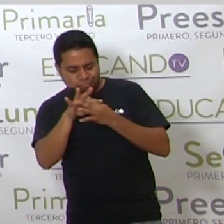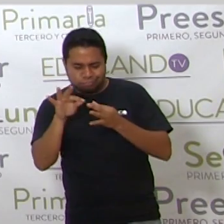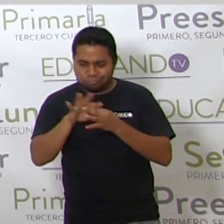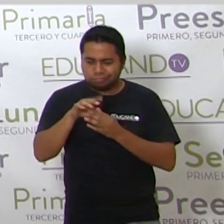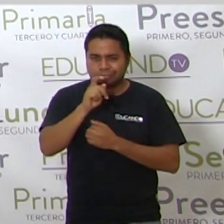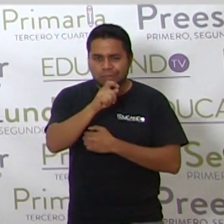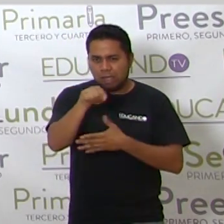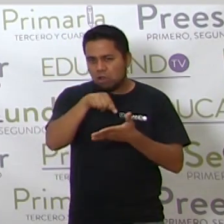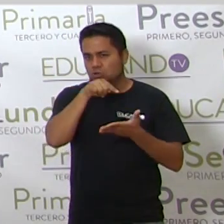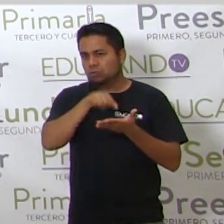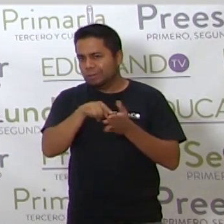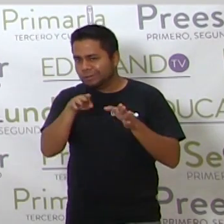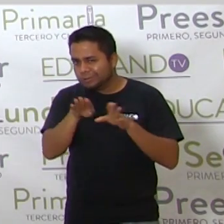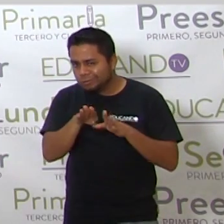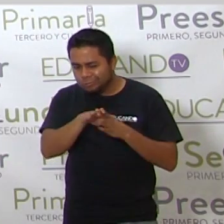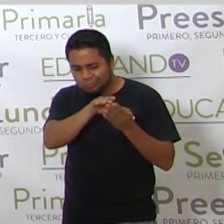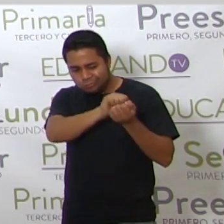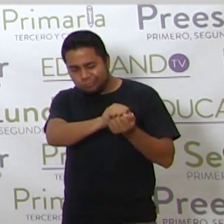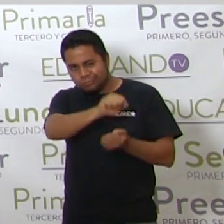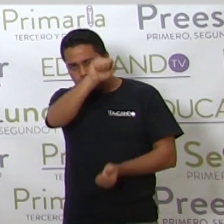que los episodios